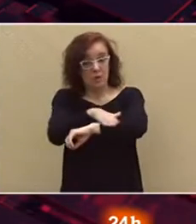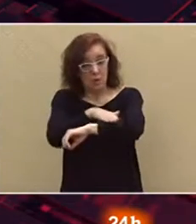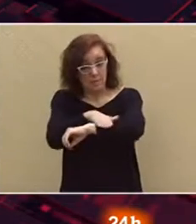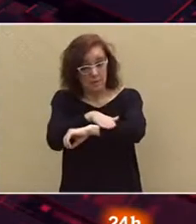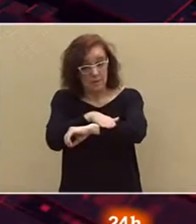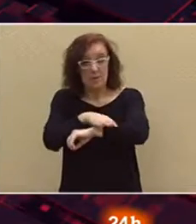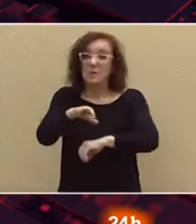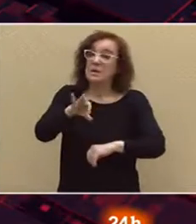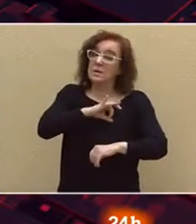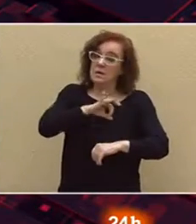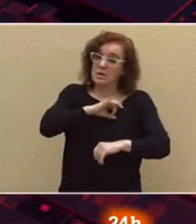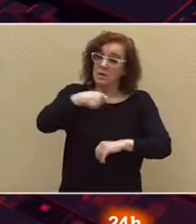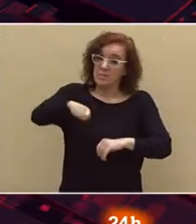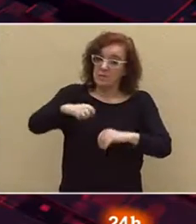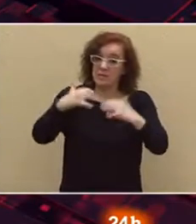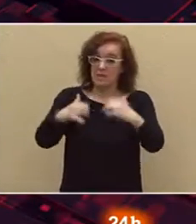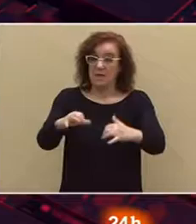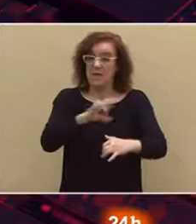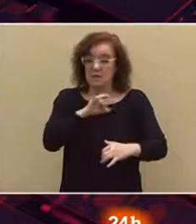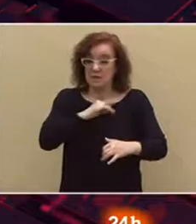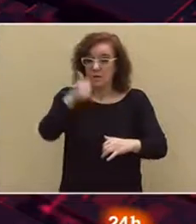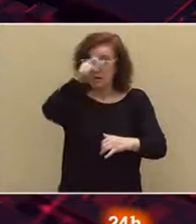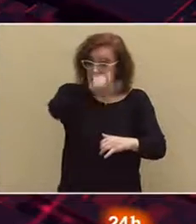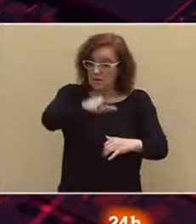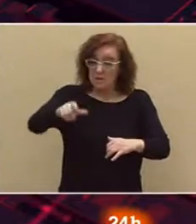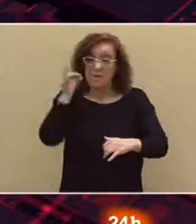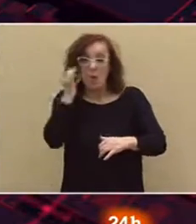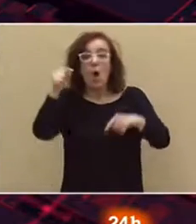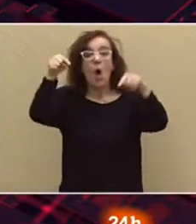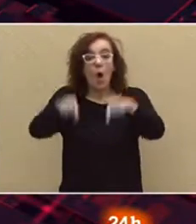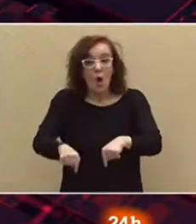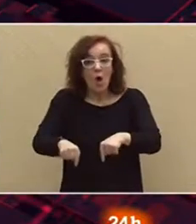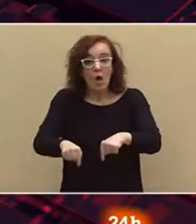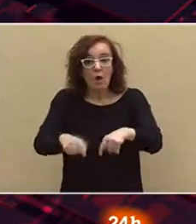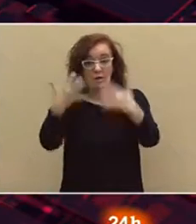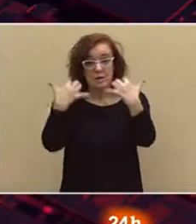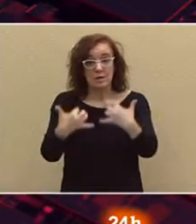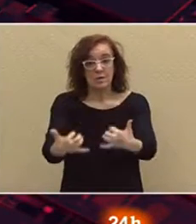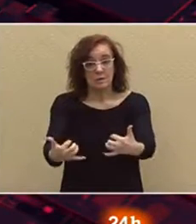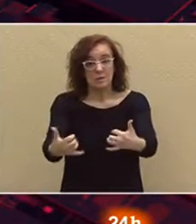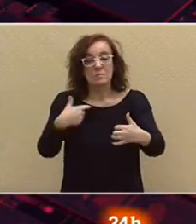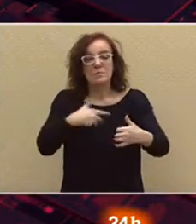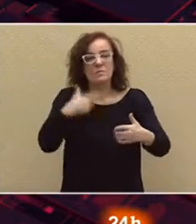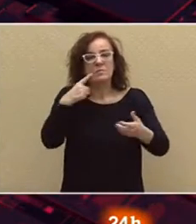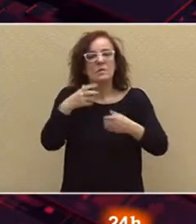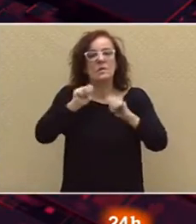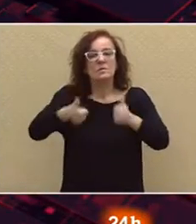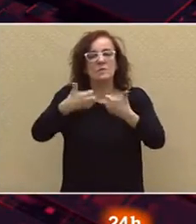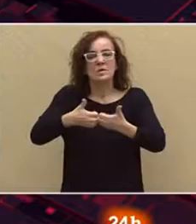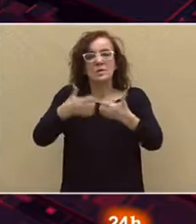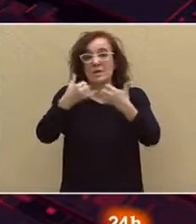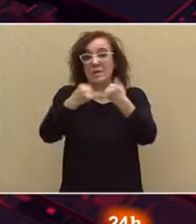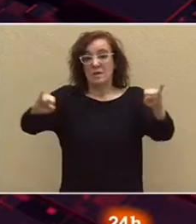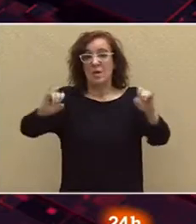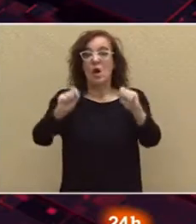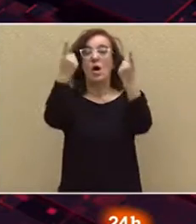del Senado, señorías, señoras y señores, hoy, las Cortes Generales, ponemos en marcha la celebración oficial de los 40